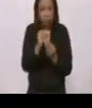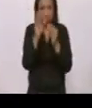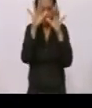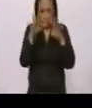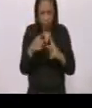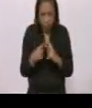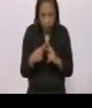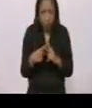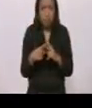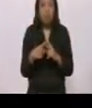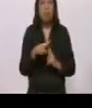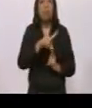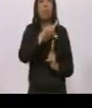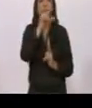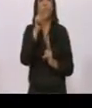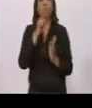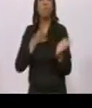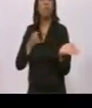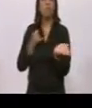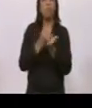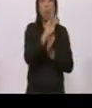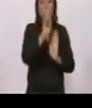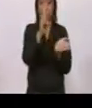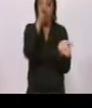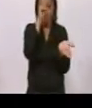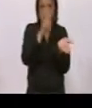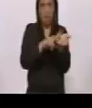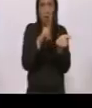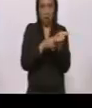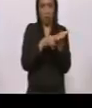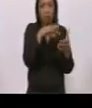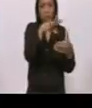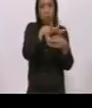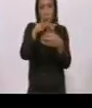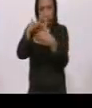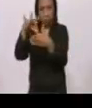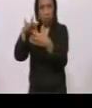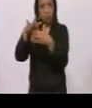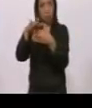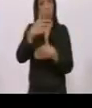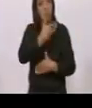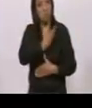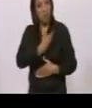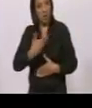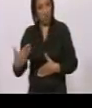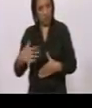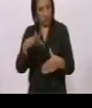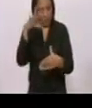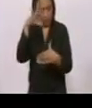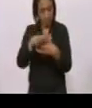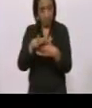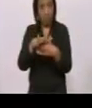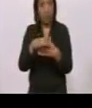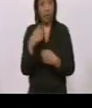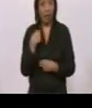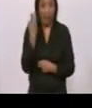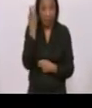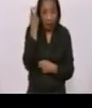y emitió las declaraciones de validez de la elección y de presidente electo. Con